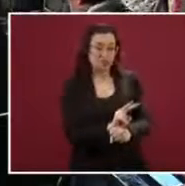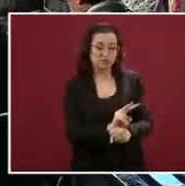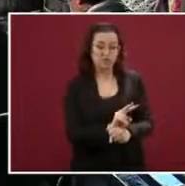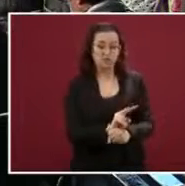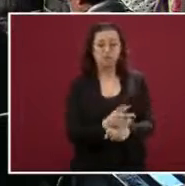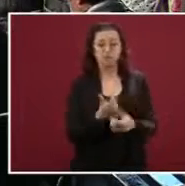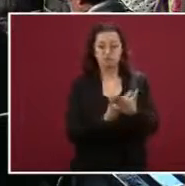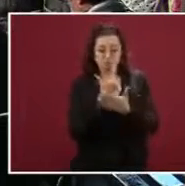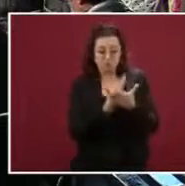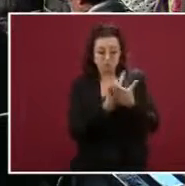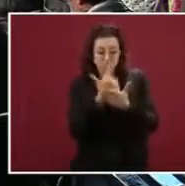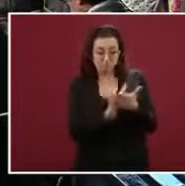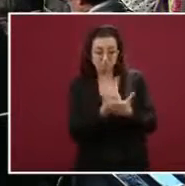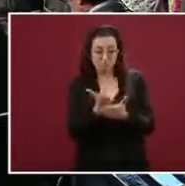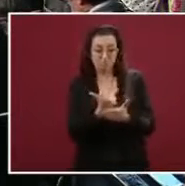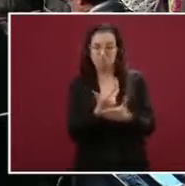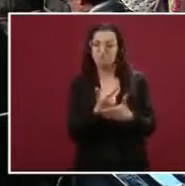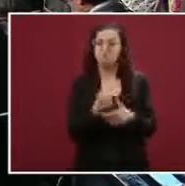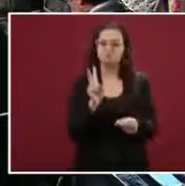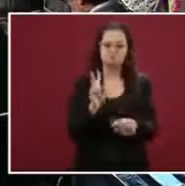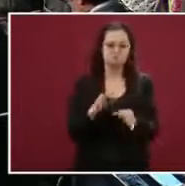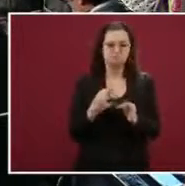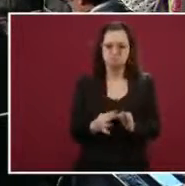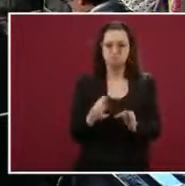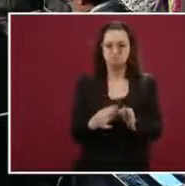y se está dando un seguimiento